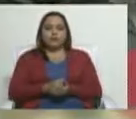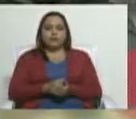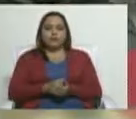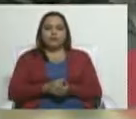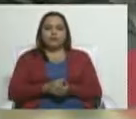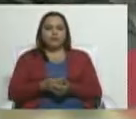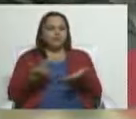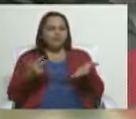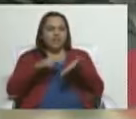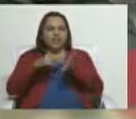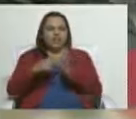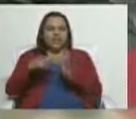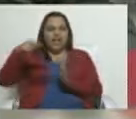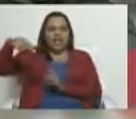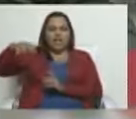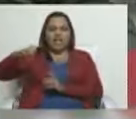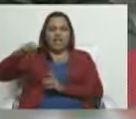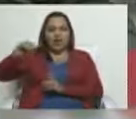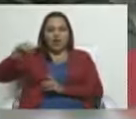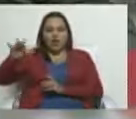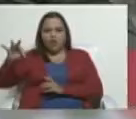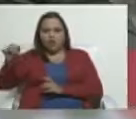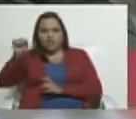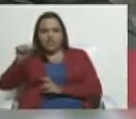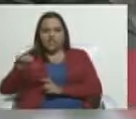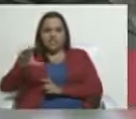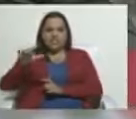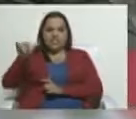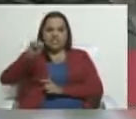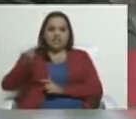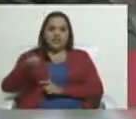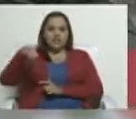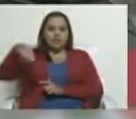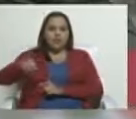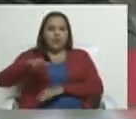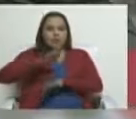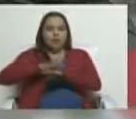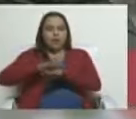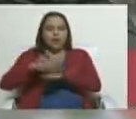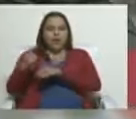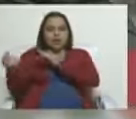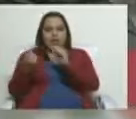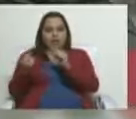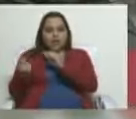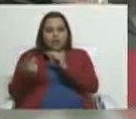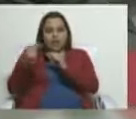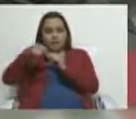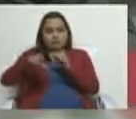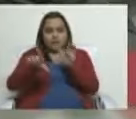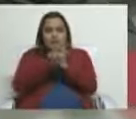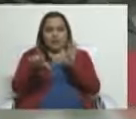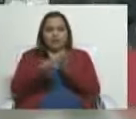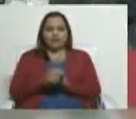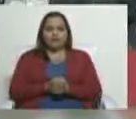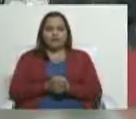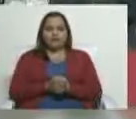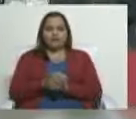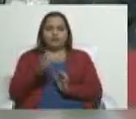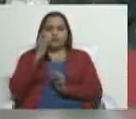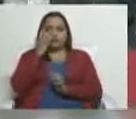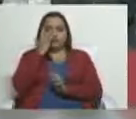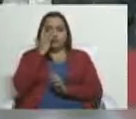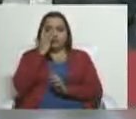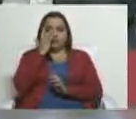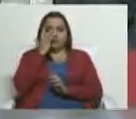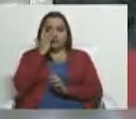es el neofascismo y por qué se aprueba o se discute en primera discusión esta ley antifascista? Mira, el